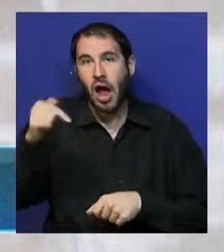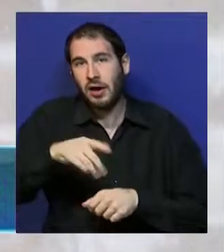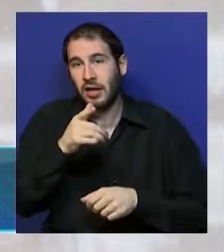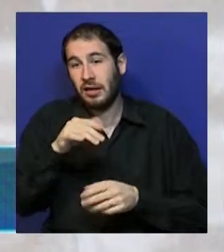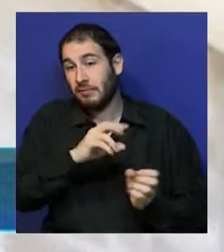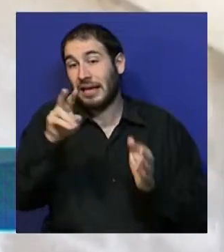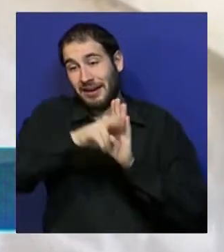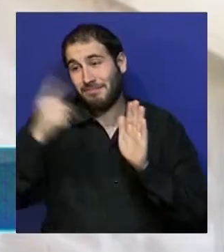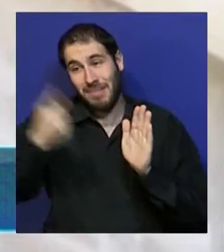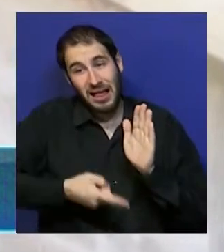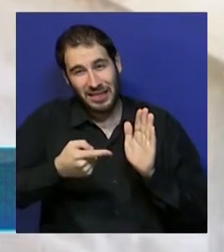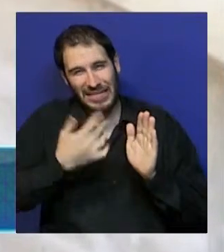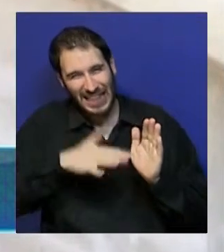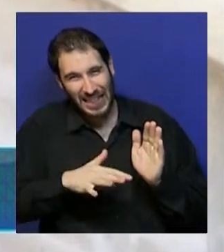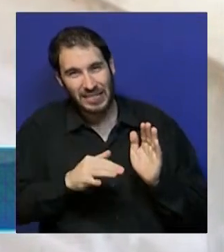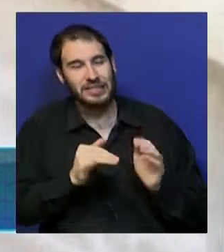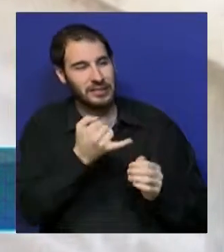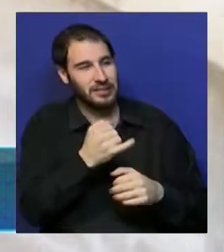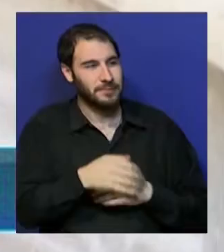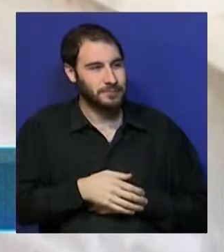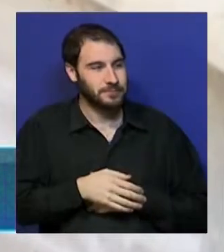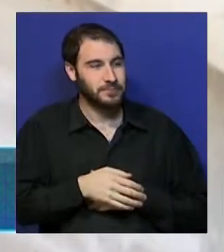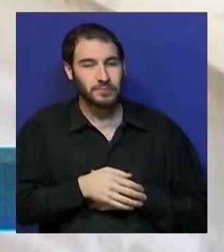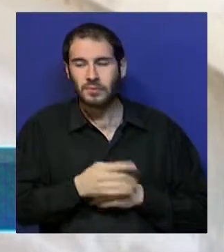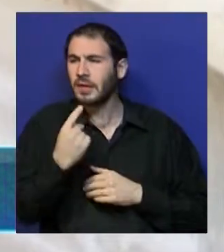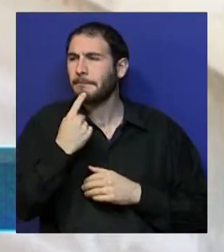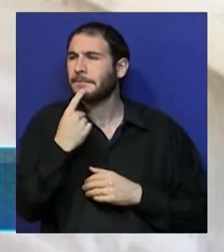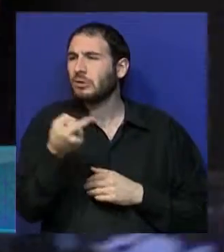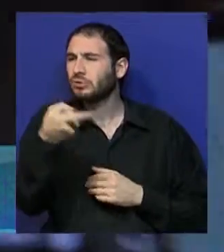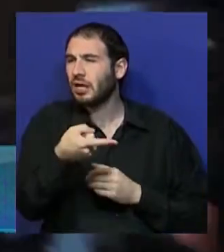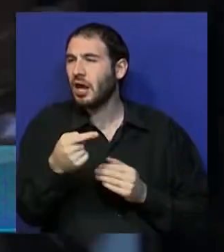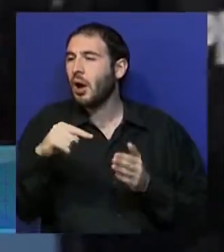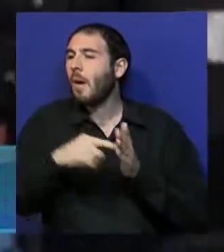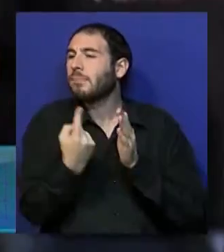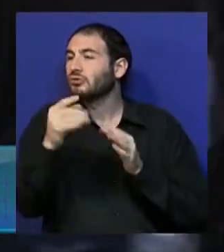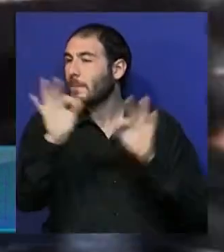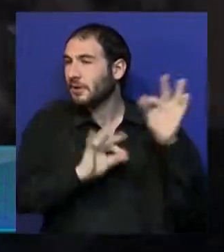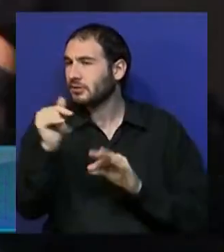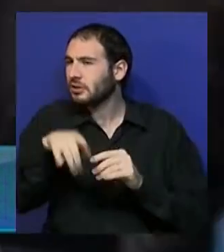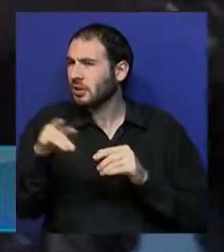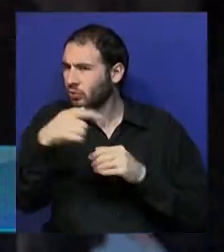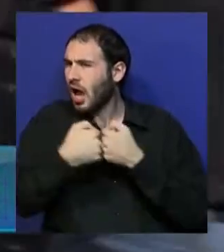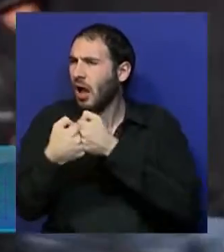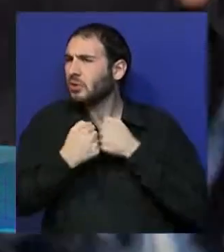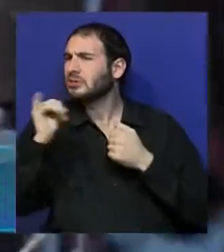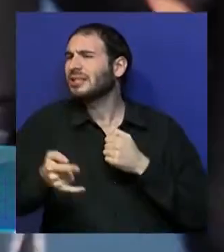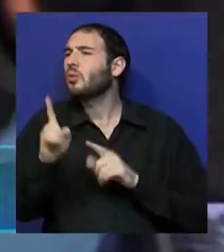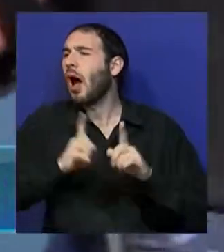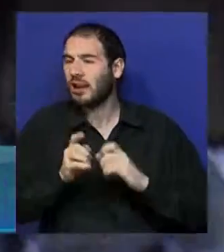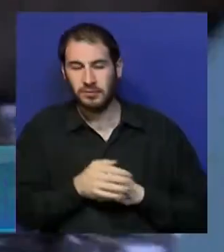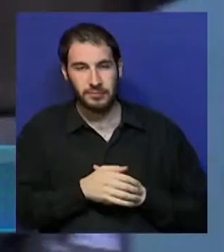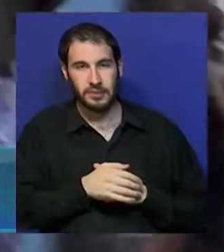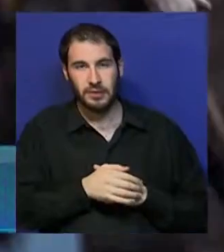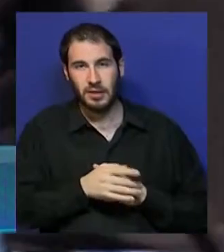pasar a ser la regla. Claro. ¿Se entiende? Sí, sí, claramente. Perfecto. ¿Y cuáles serían los puntos del proyecto que sí comparten desde el bloque? Bueno,